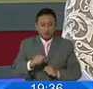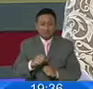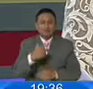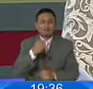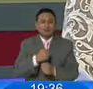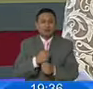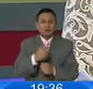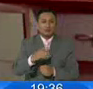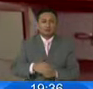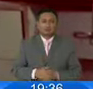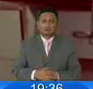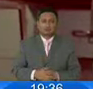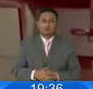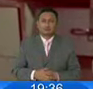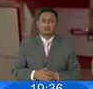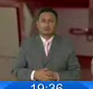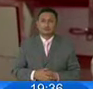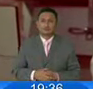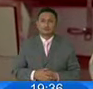trabajo.